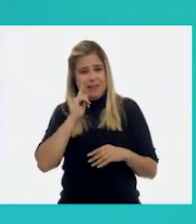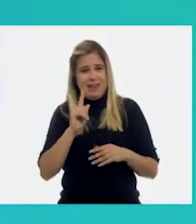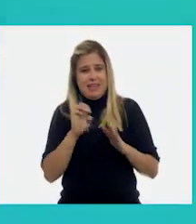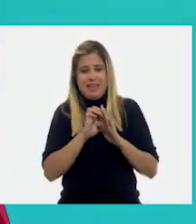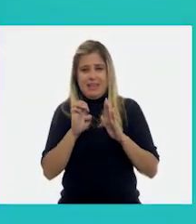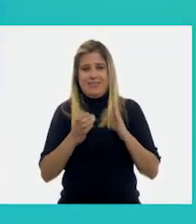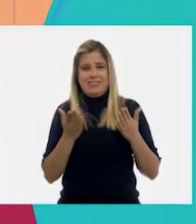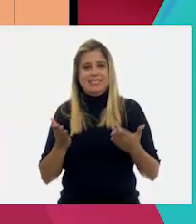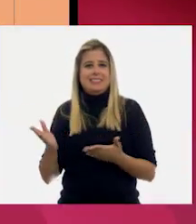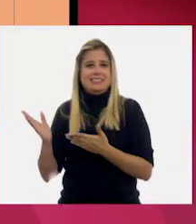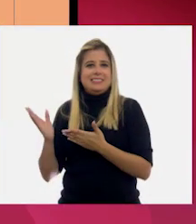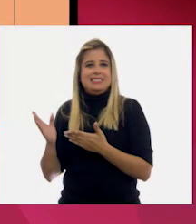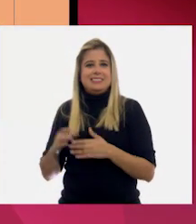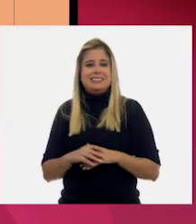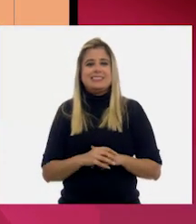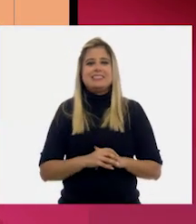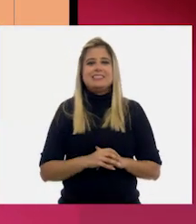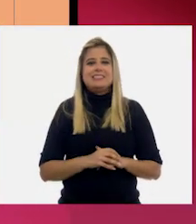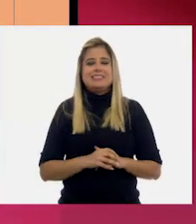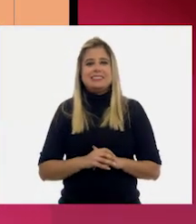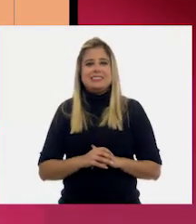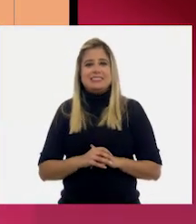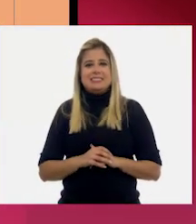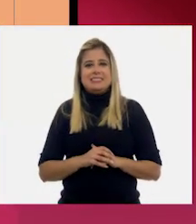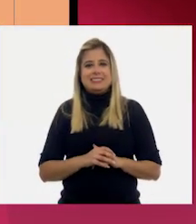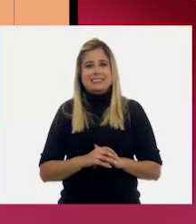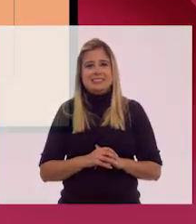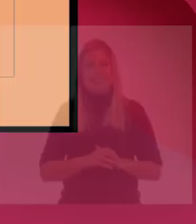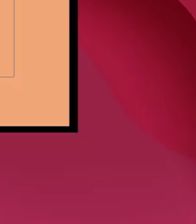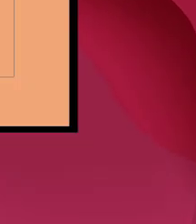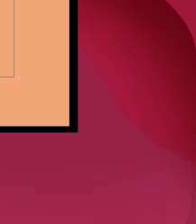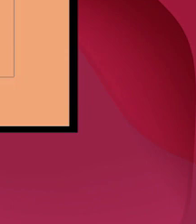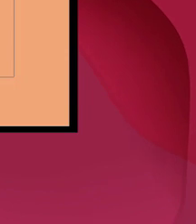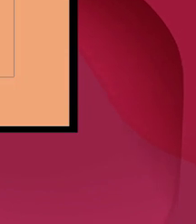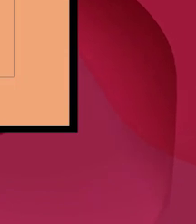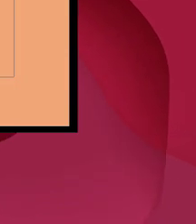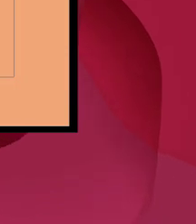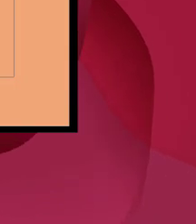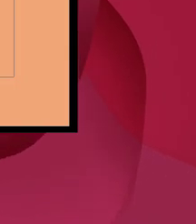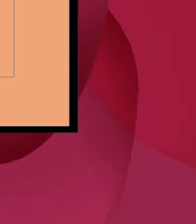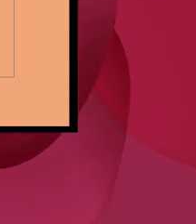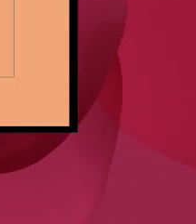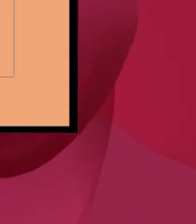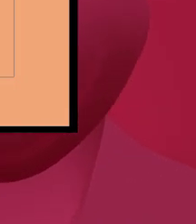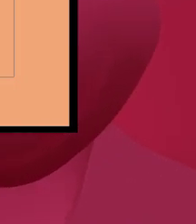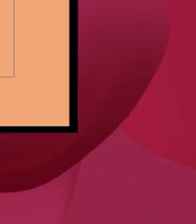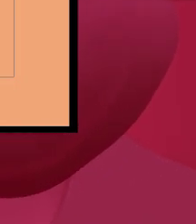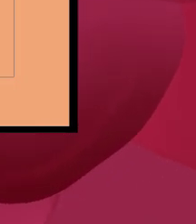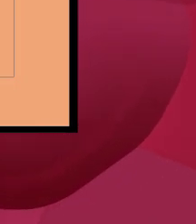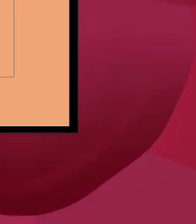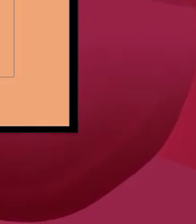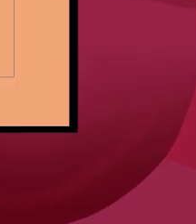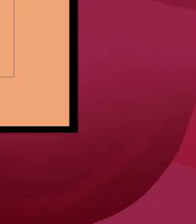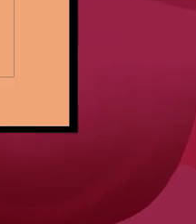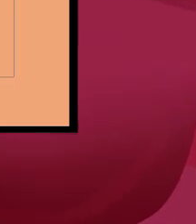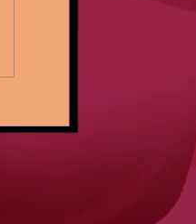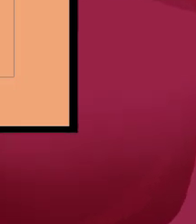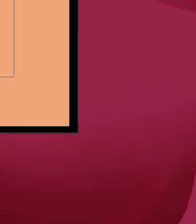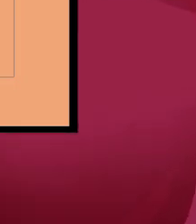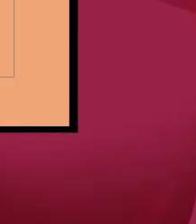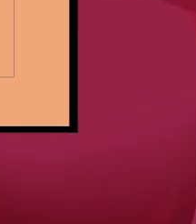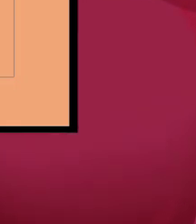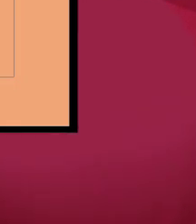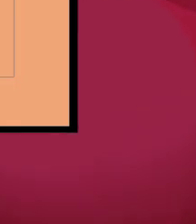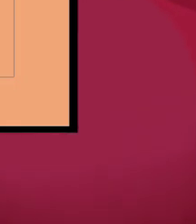ver. Nasha kanuyo intutu, najinuyo naniñu kuniyo, iyoyo